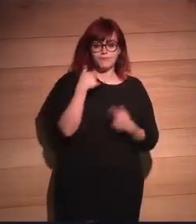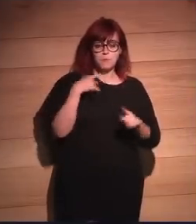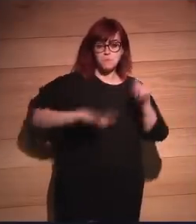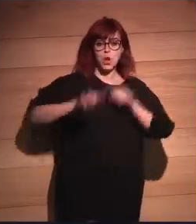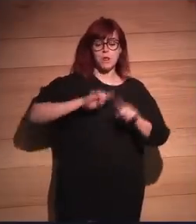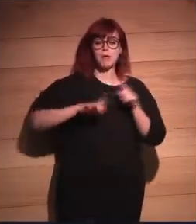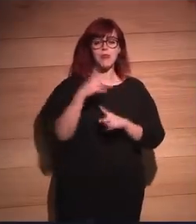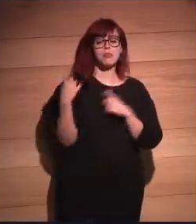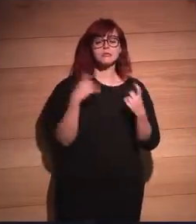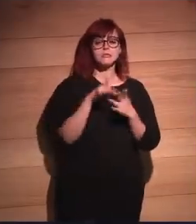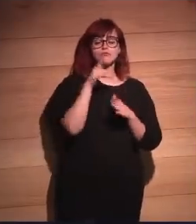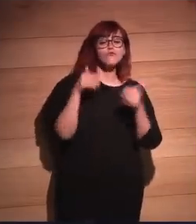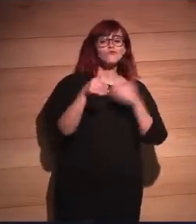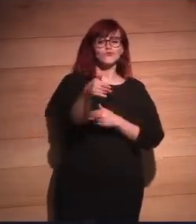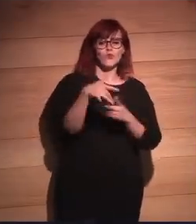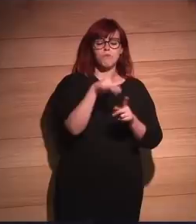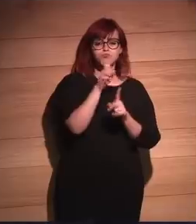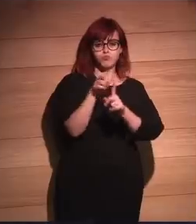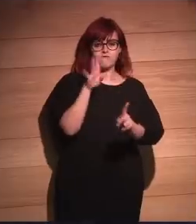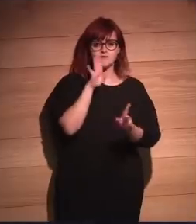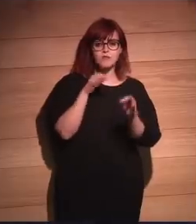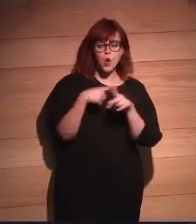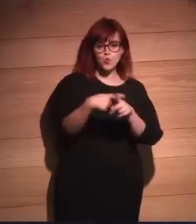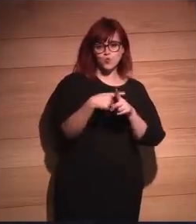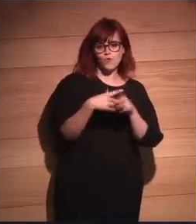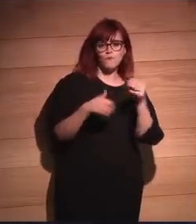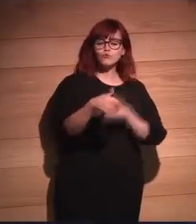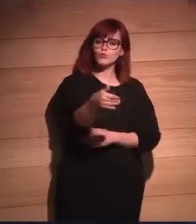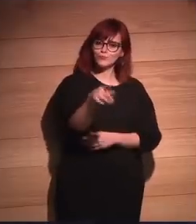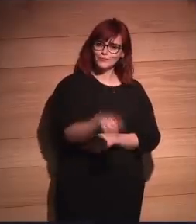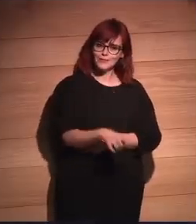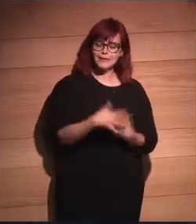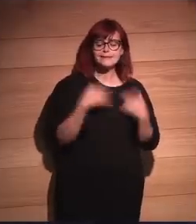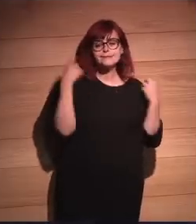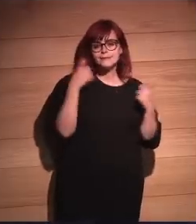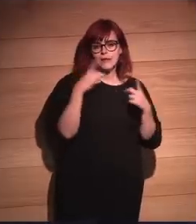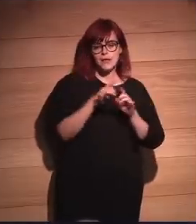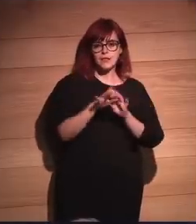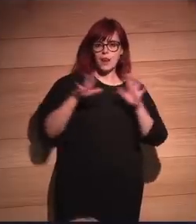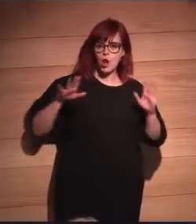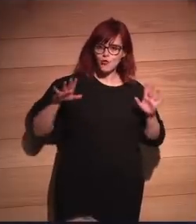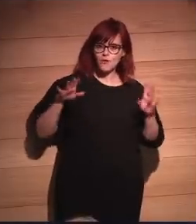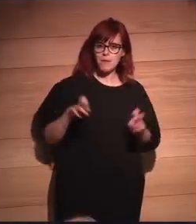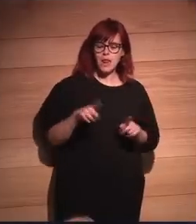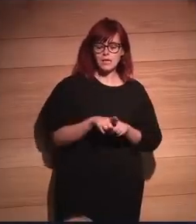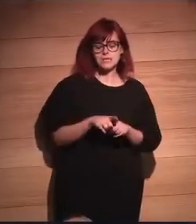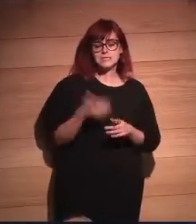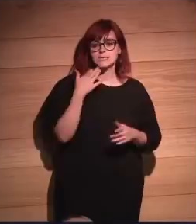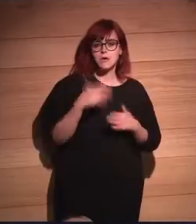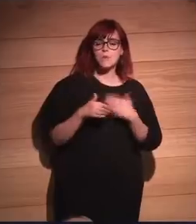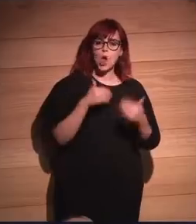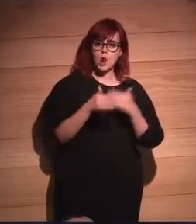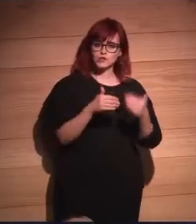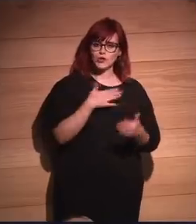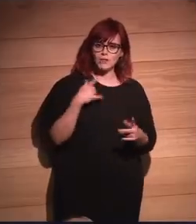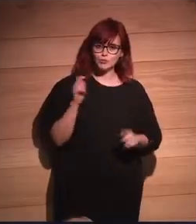desfavorable. Necesitamos ese futuro, esa visión de futuro, y necesitamos también tener claro que si queremos seguir